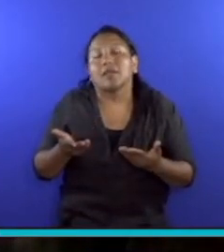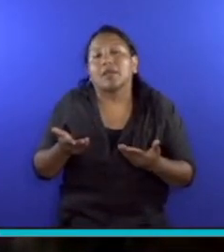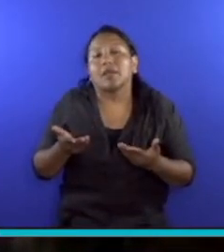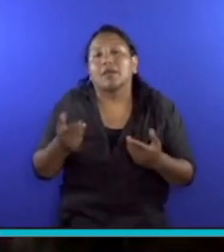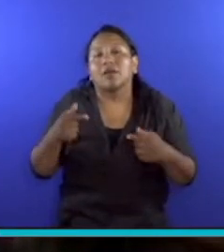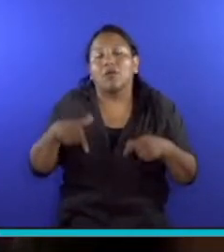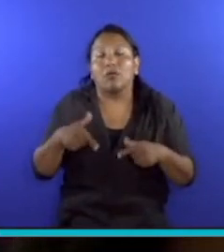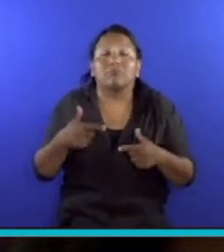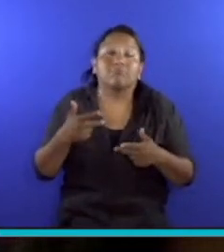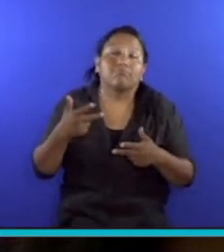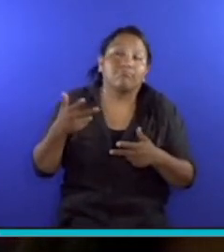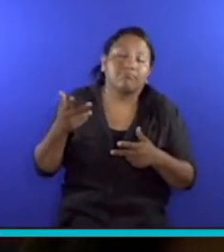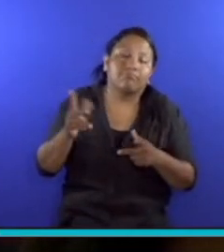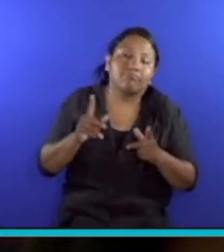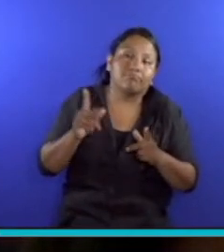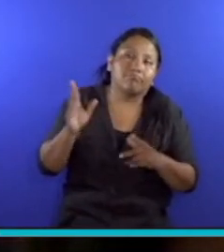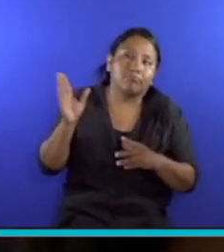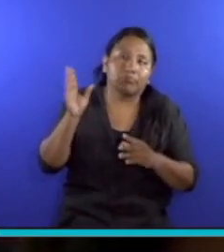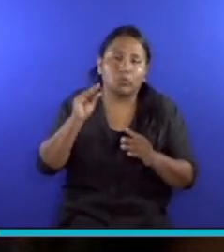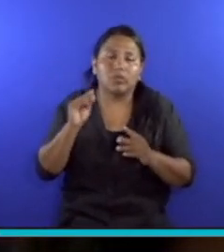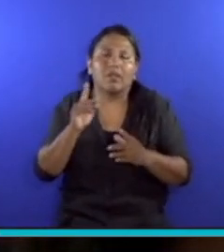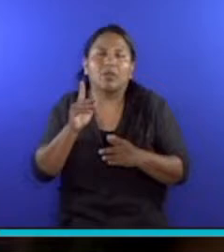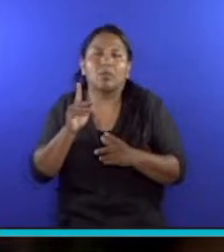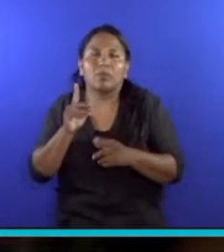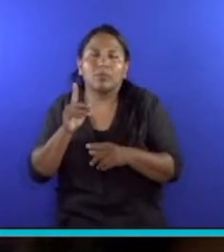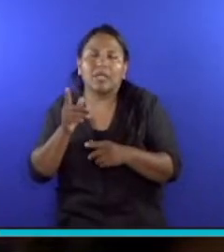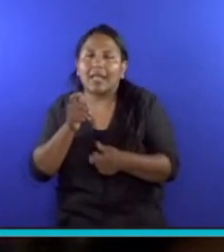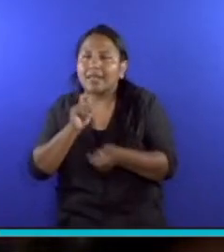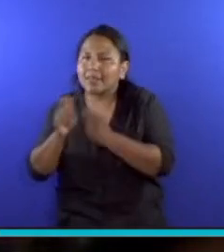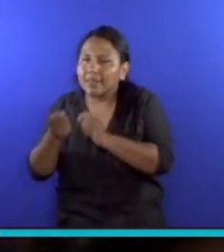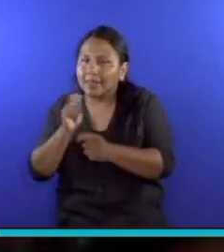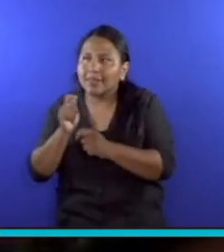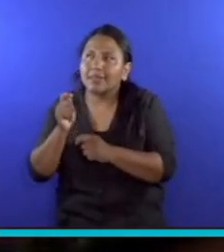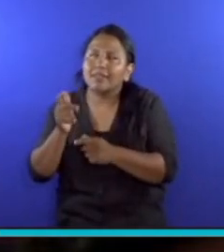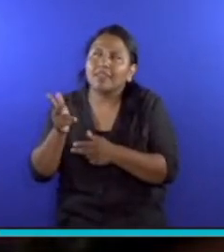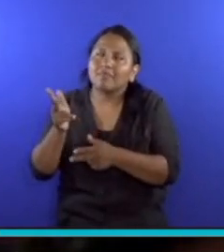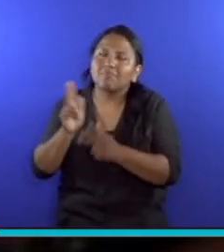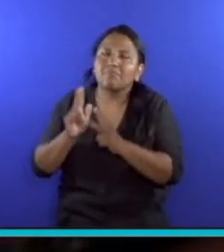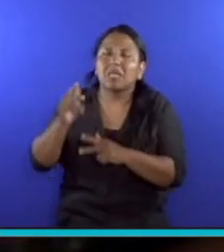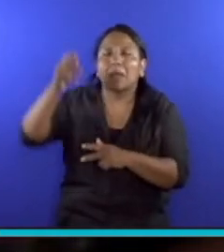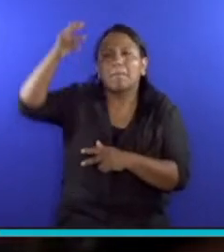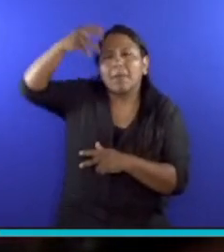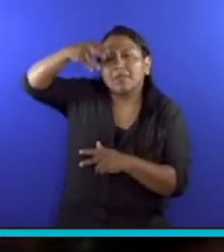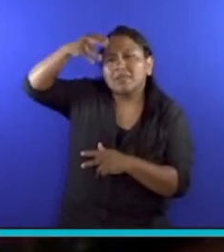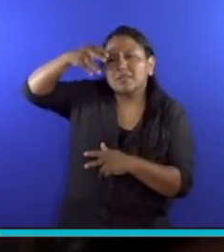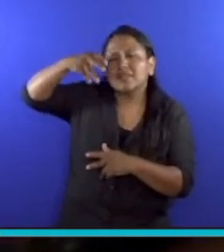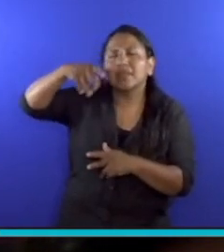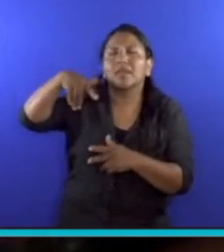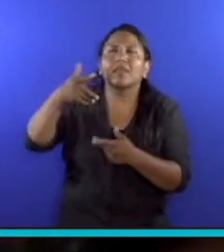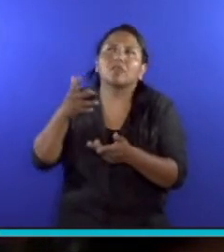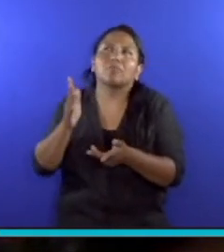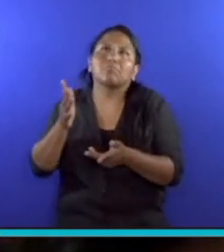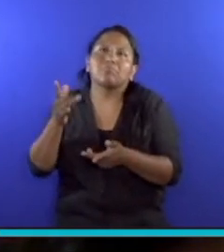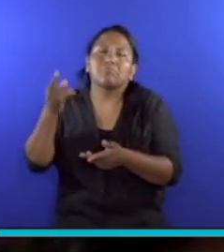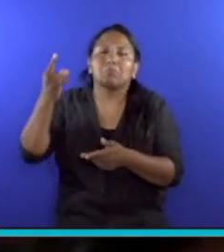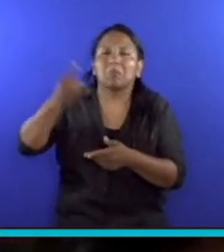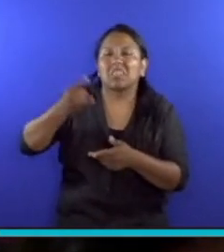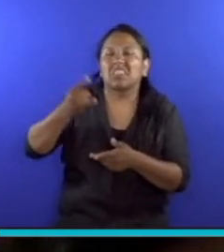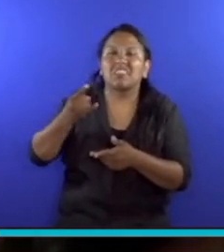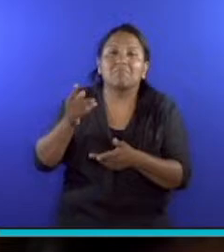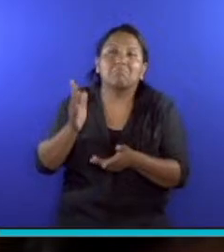escuchaba alguna entrevista en donde decían que Patricia Bullrich, bueno, esto de mentir lo tiene